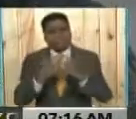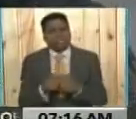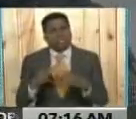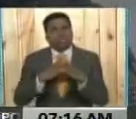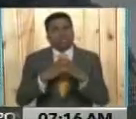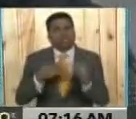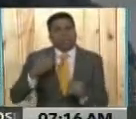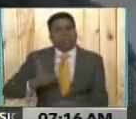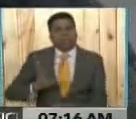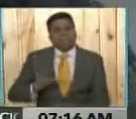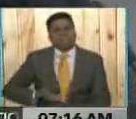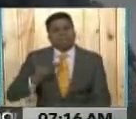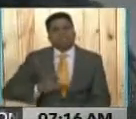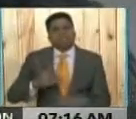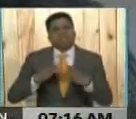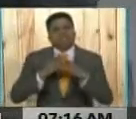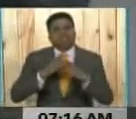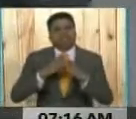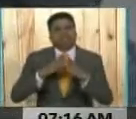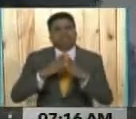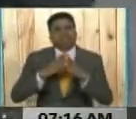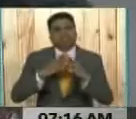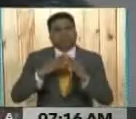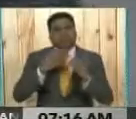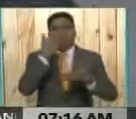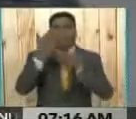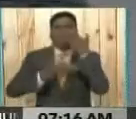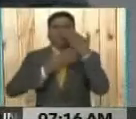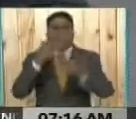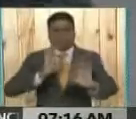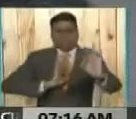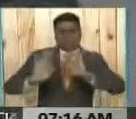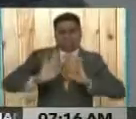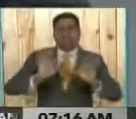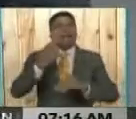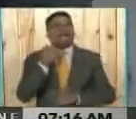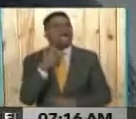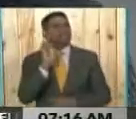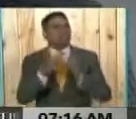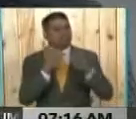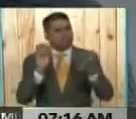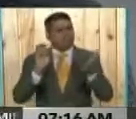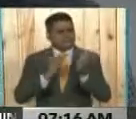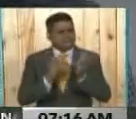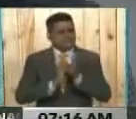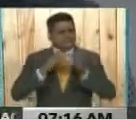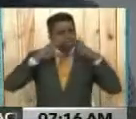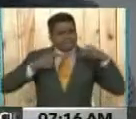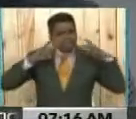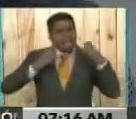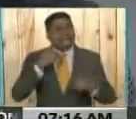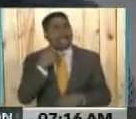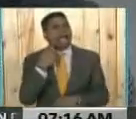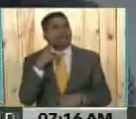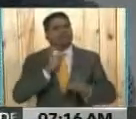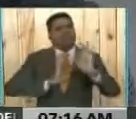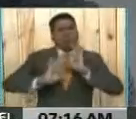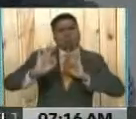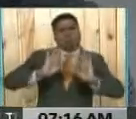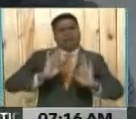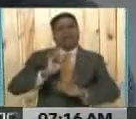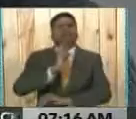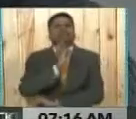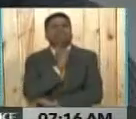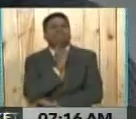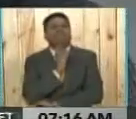importancia que tienen los artistas para el país, ¿no? Para un país, para el territorio donde ellos desarrollan su arte. Y en el caso